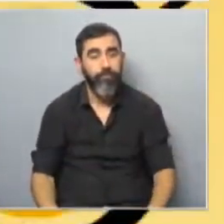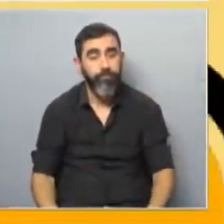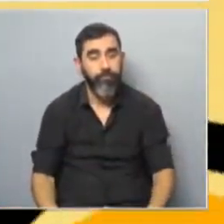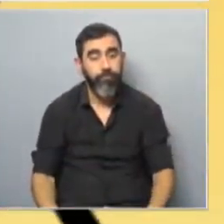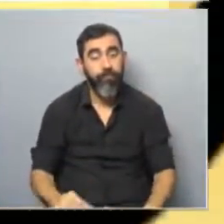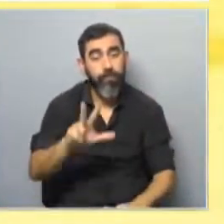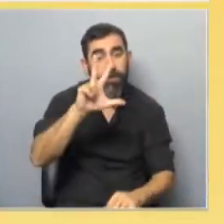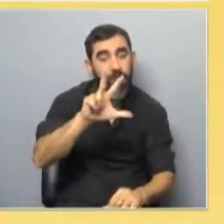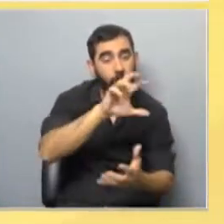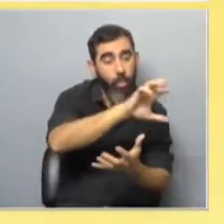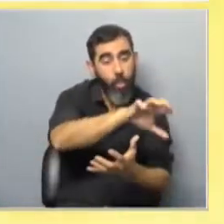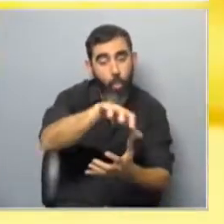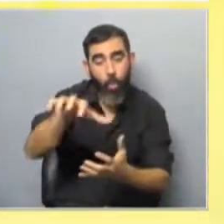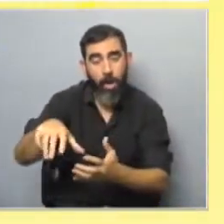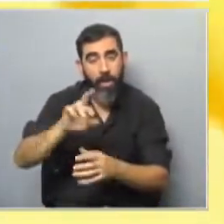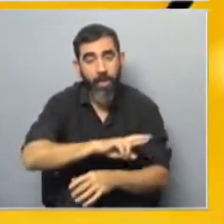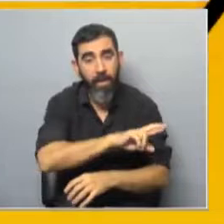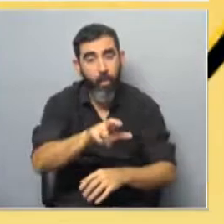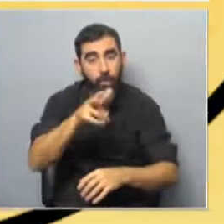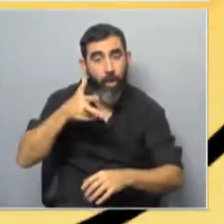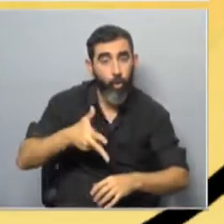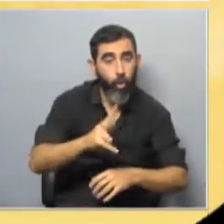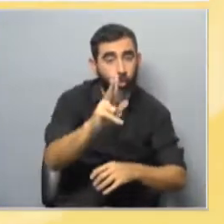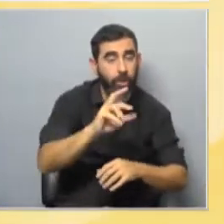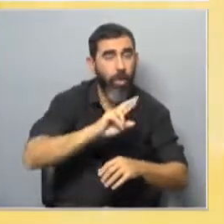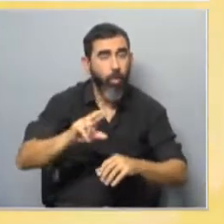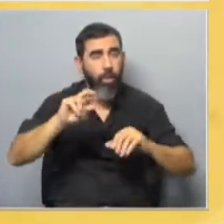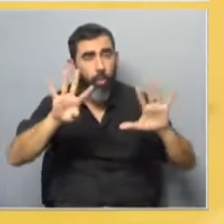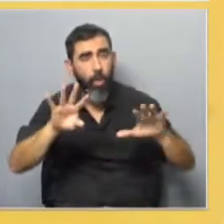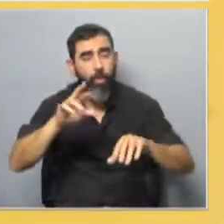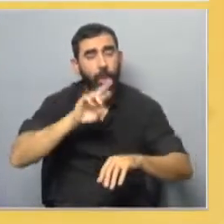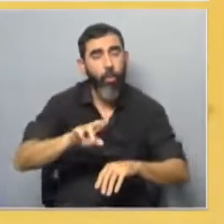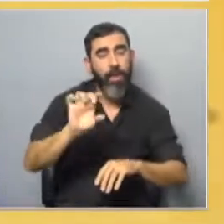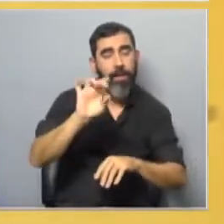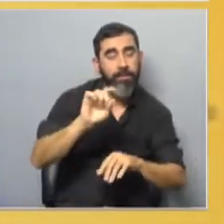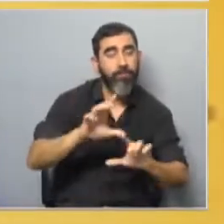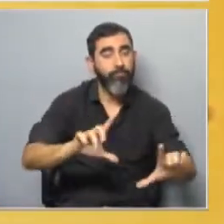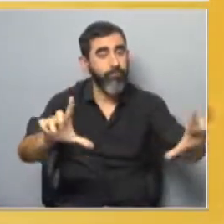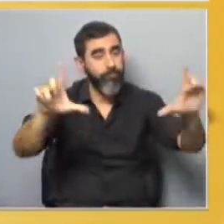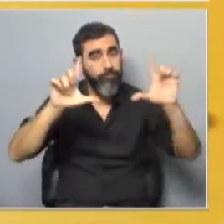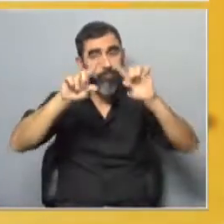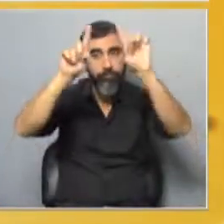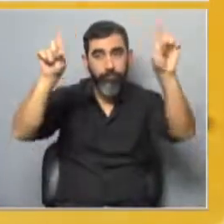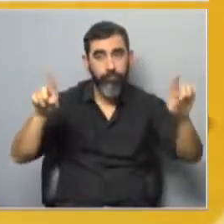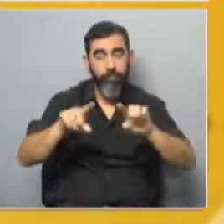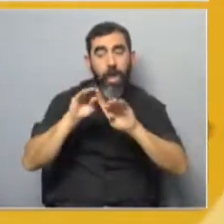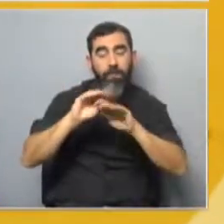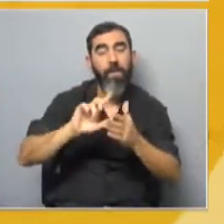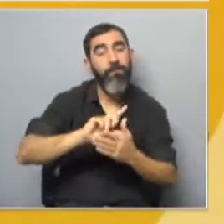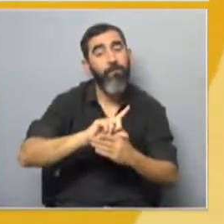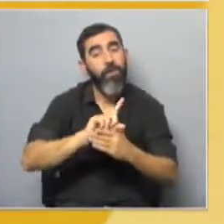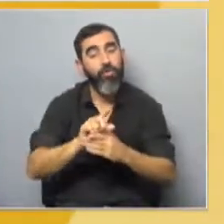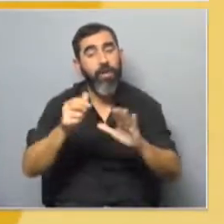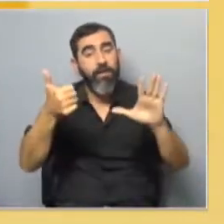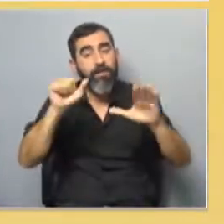3 puntos de la ruta, en el departamento de Rocha, en ruta 9 y 2 en ruta 15... Sí, se pongan carteles. Se pongan carteles, ahí está, de velocidad de